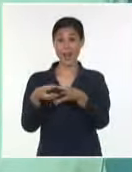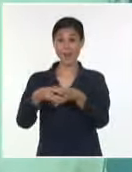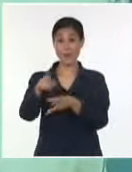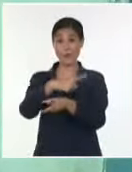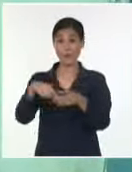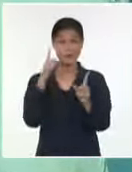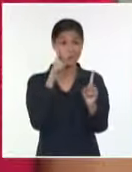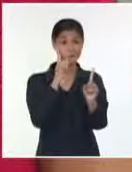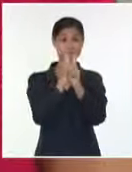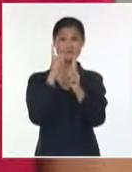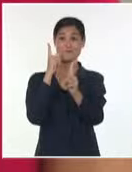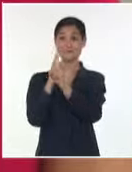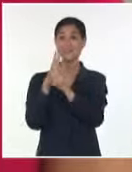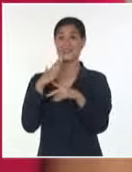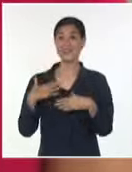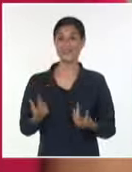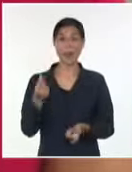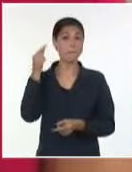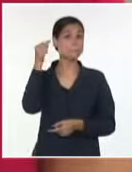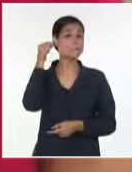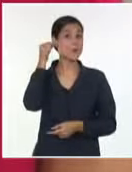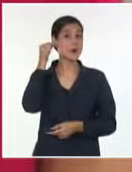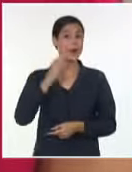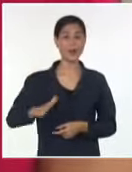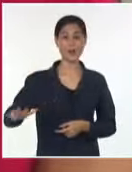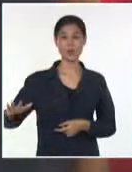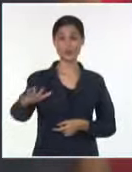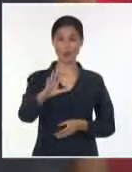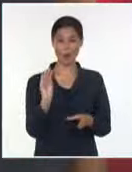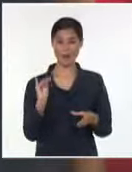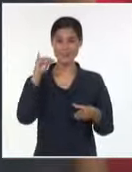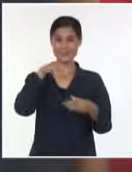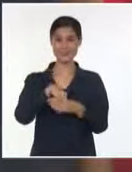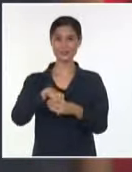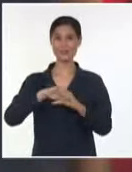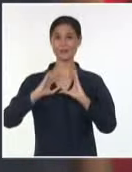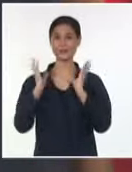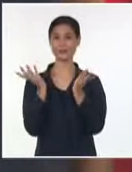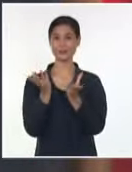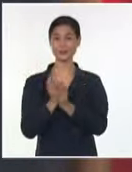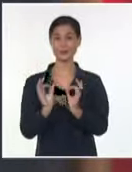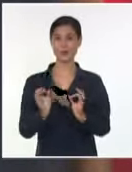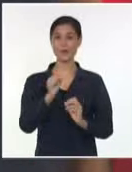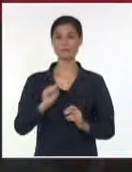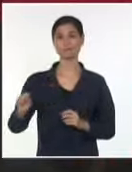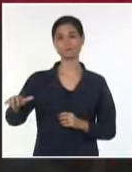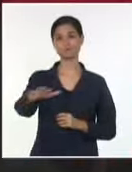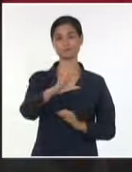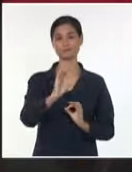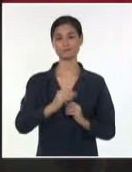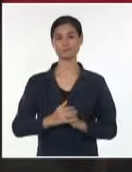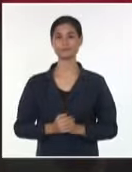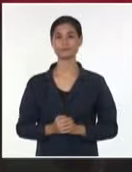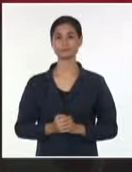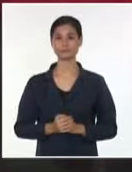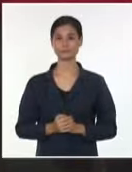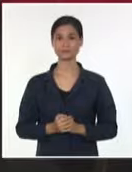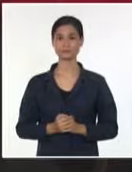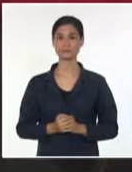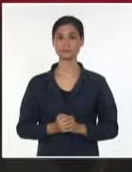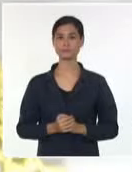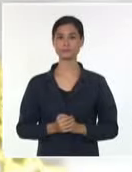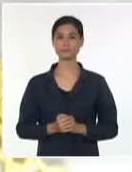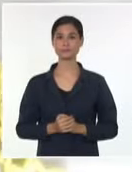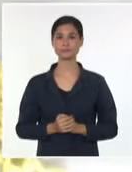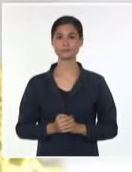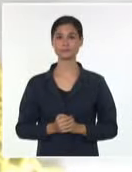indispensable de las féminas con un enfoque de género y de liderazgo en la sociedad cubana. Desde Santi Espíritu en 26 fue un